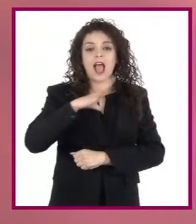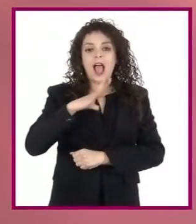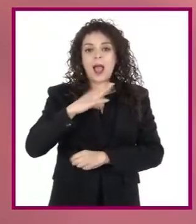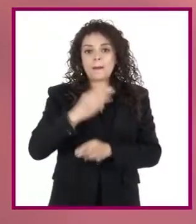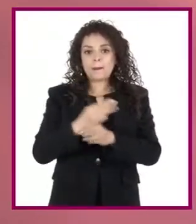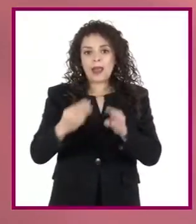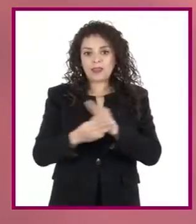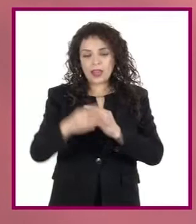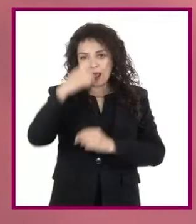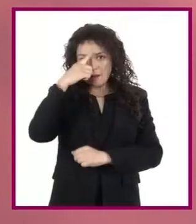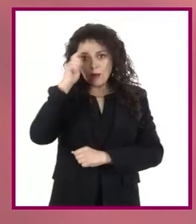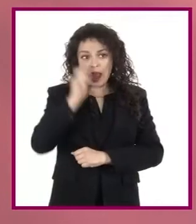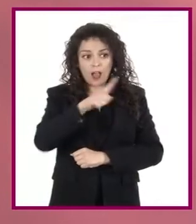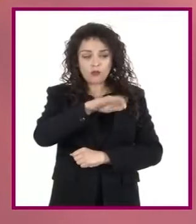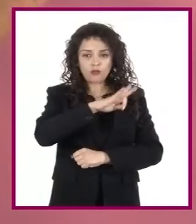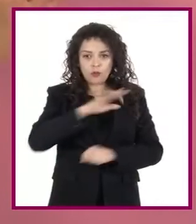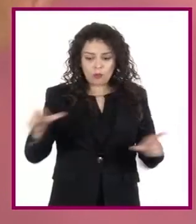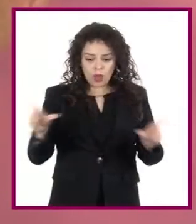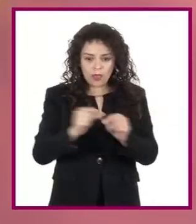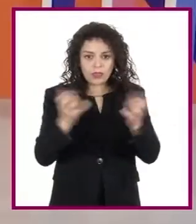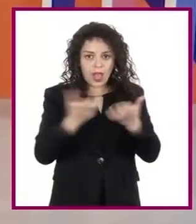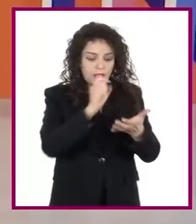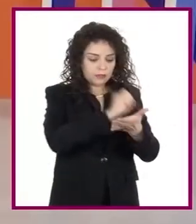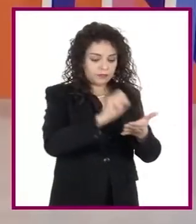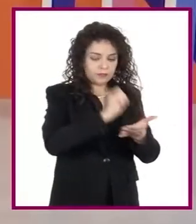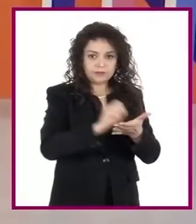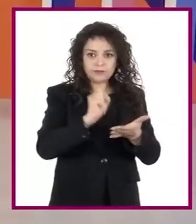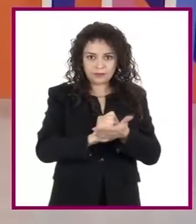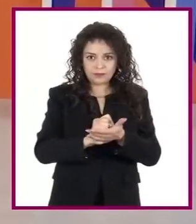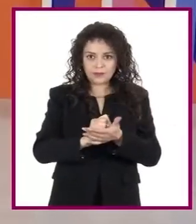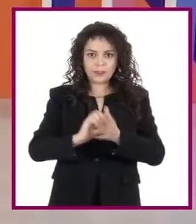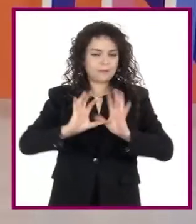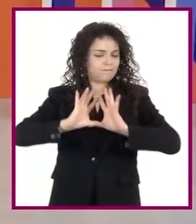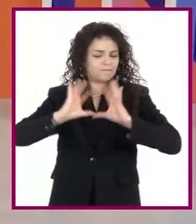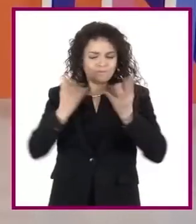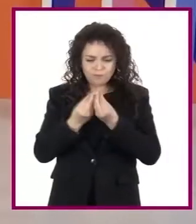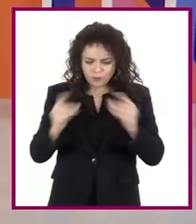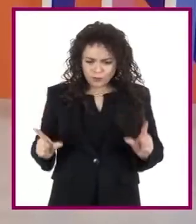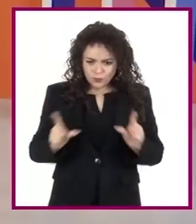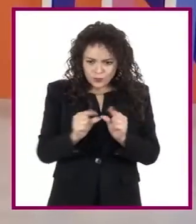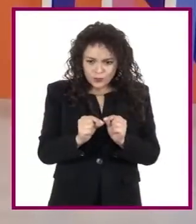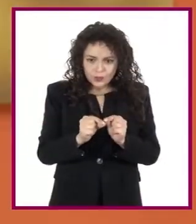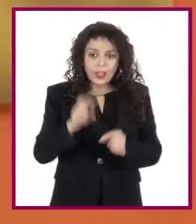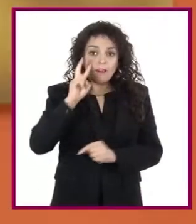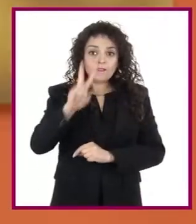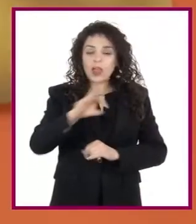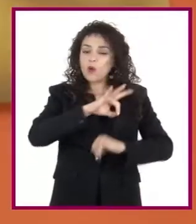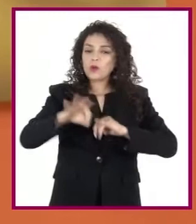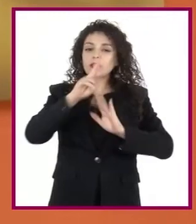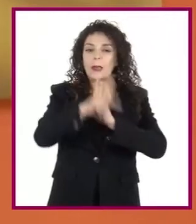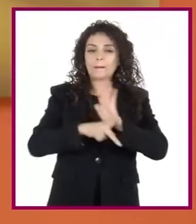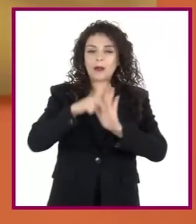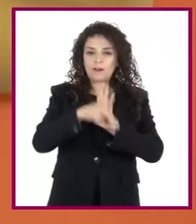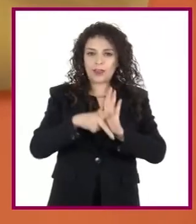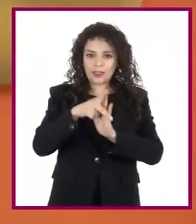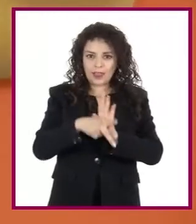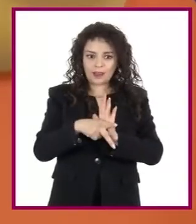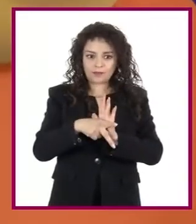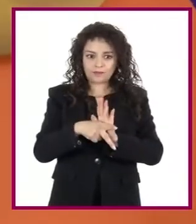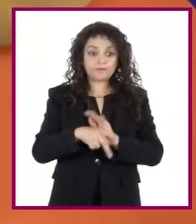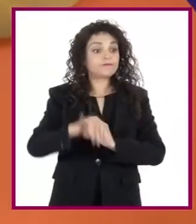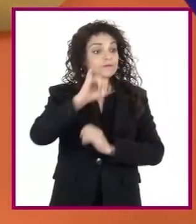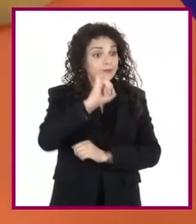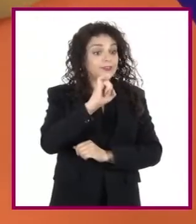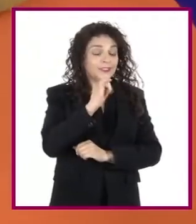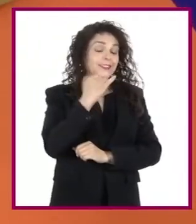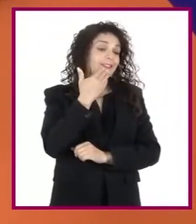resumen. ¿No crees? Para redondear esa información, veamos un último video. Eso me parece correcto